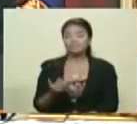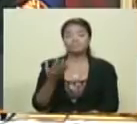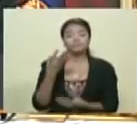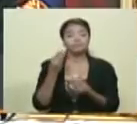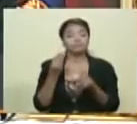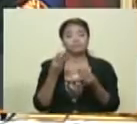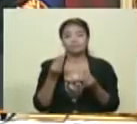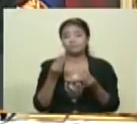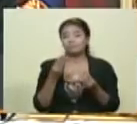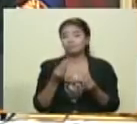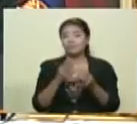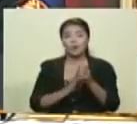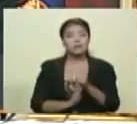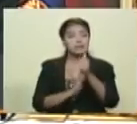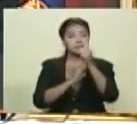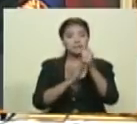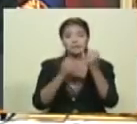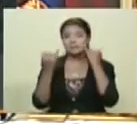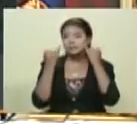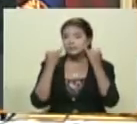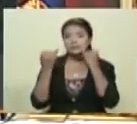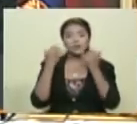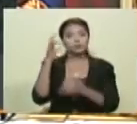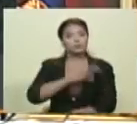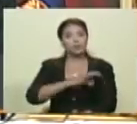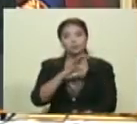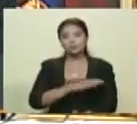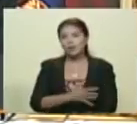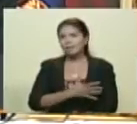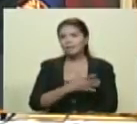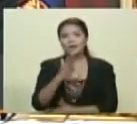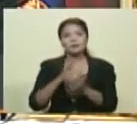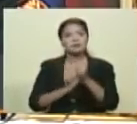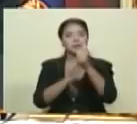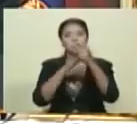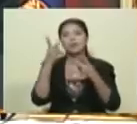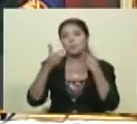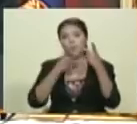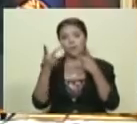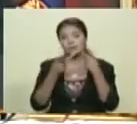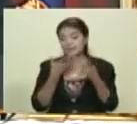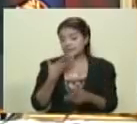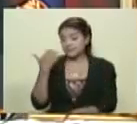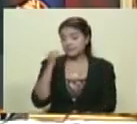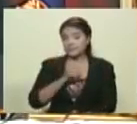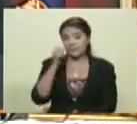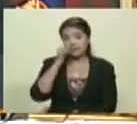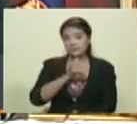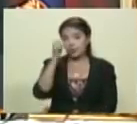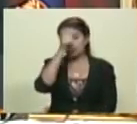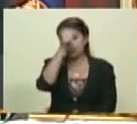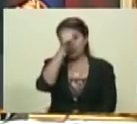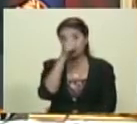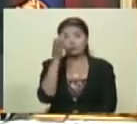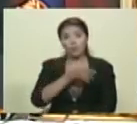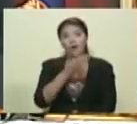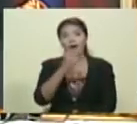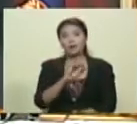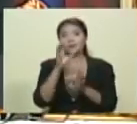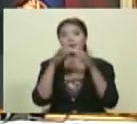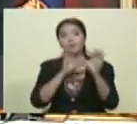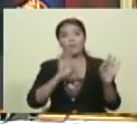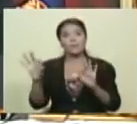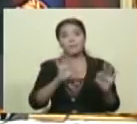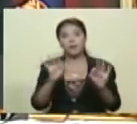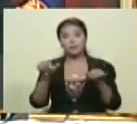miles de líderes de opinión, líderes sociales, líderes políticos. Este fin de semana, sábado y domingo, va a haber una reunión